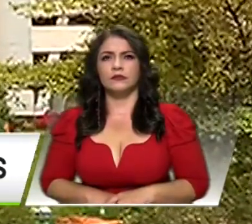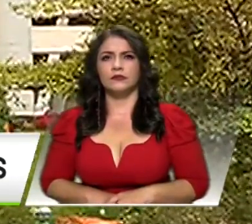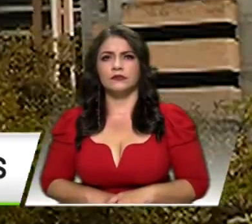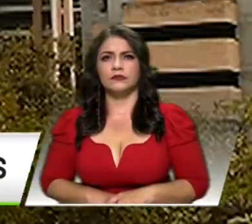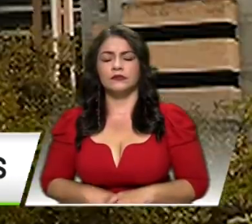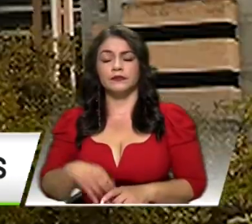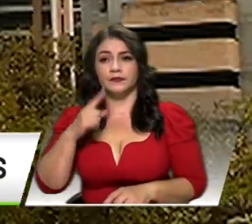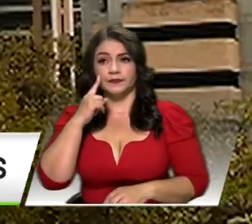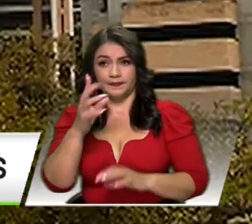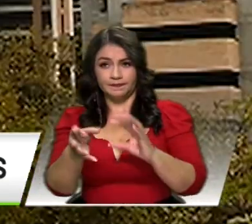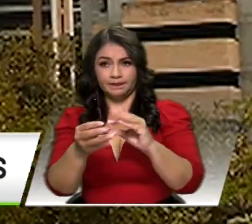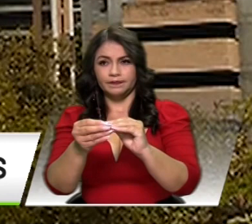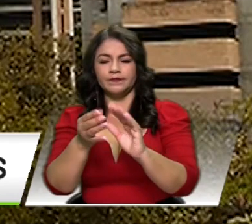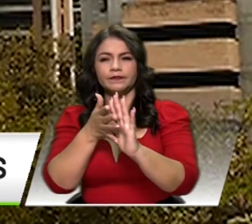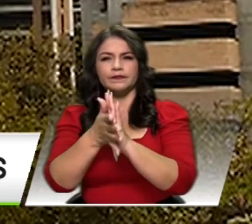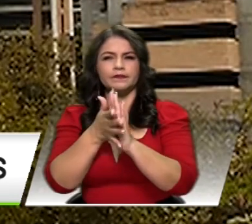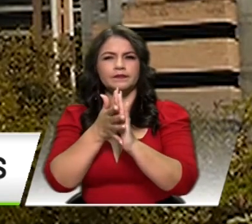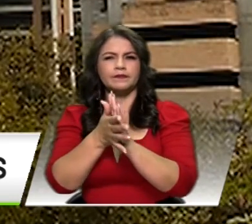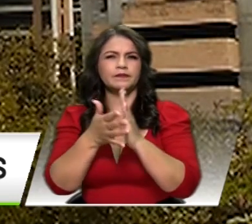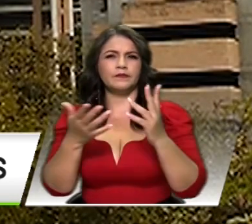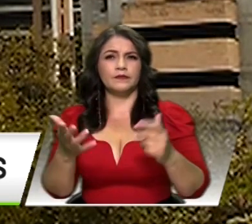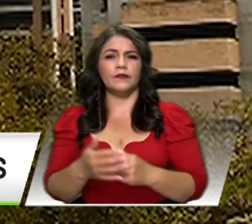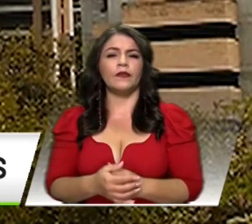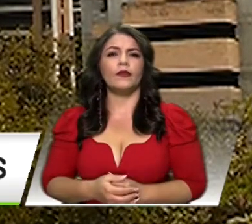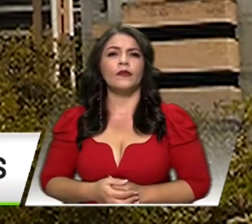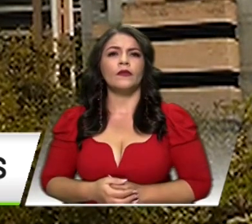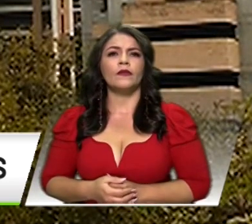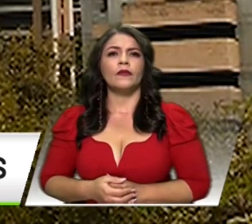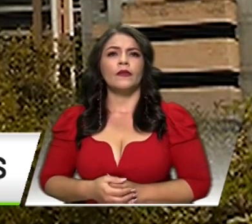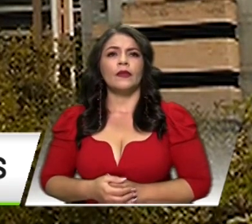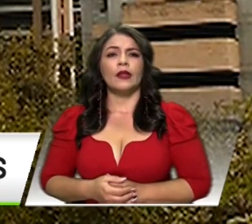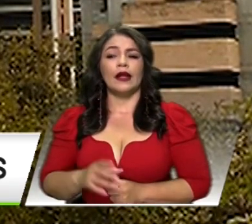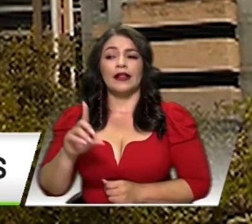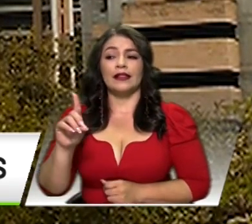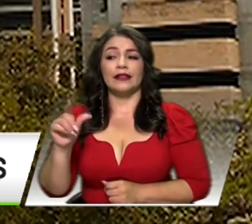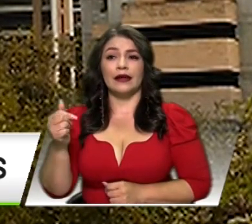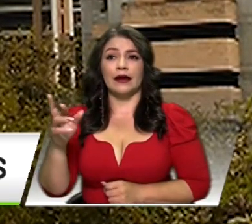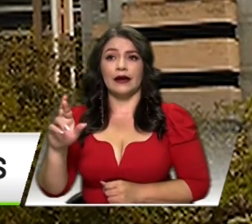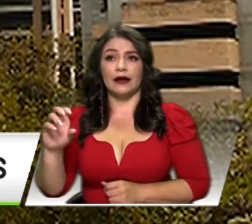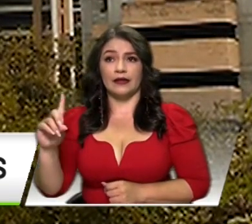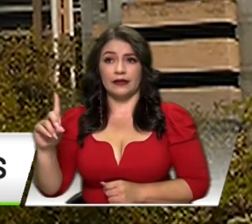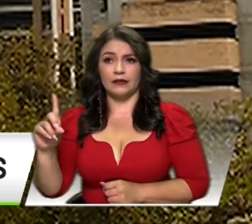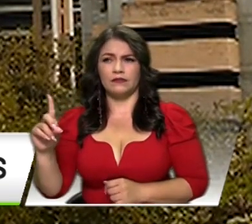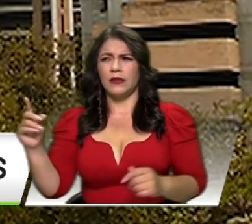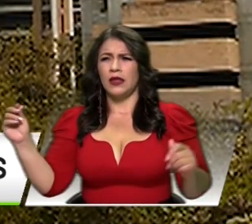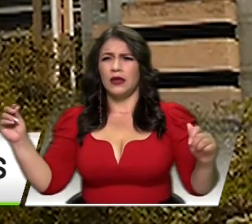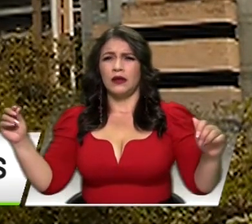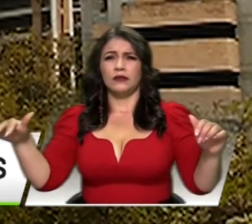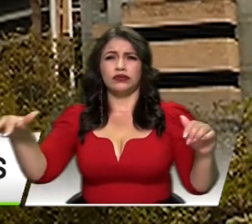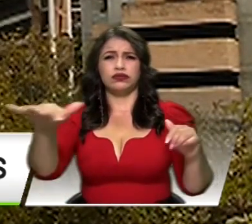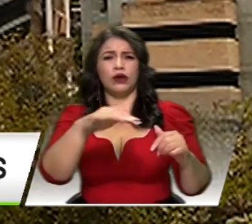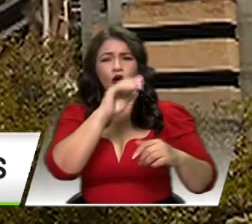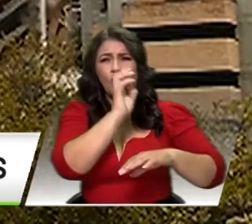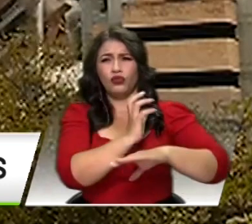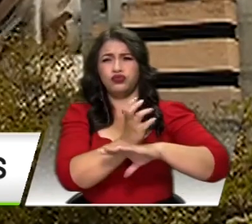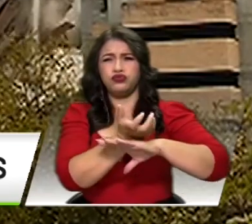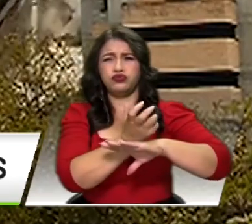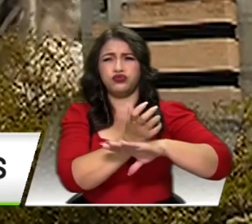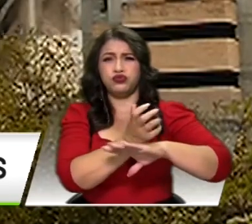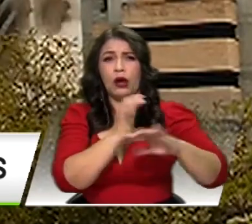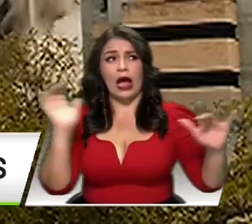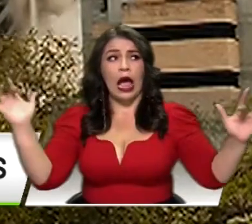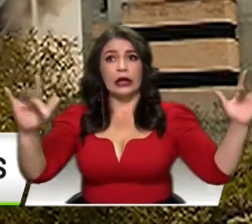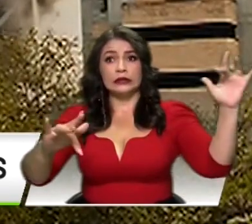Miren, además del parte de tranquilidad que entregaban las autoridades del DAGRED, también hablaron desde el Cuerpo Oficial de Bomberos, quienes tuvieron